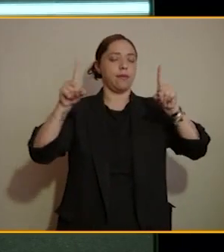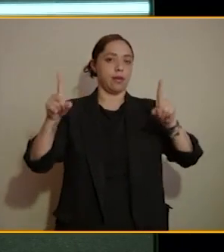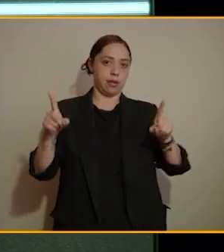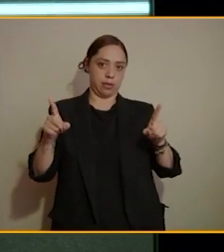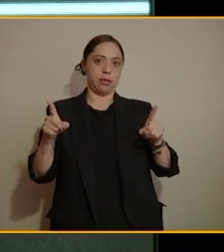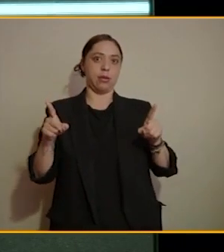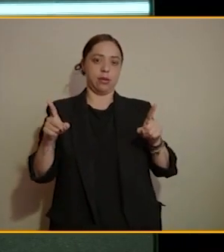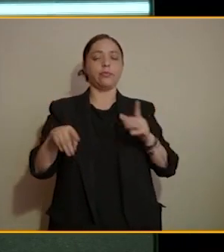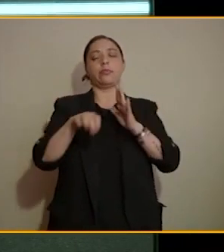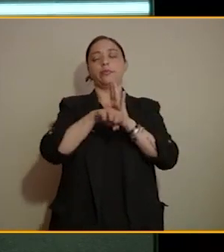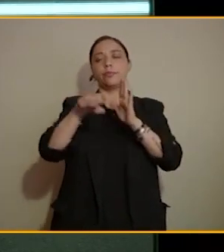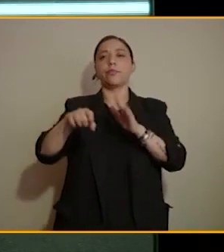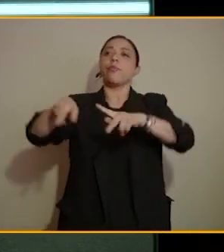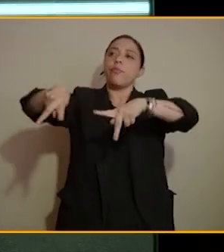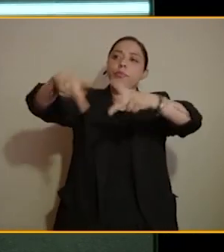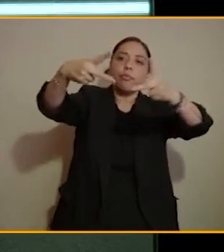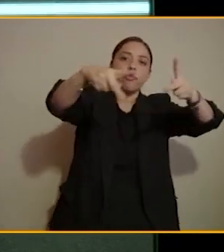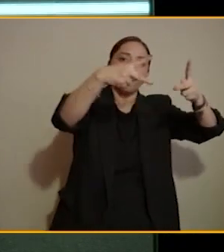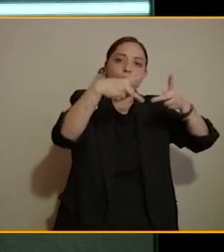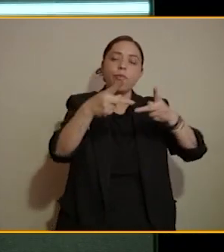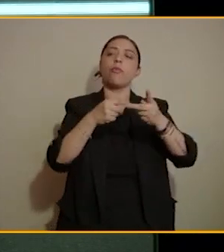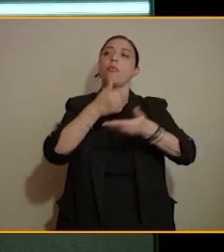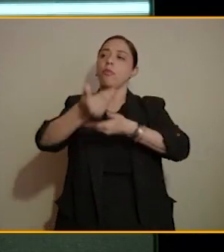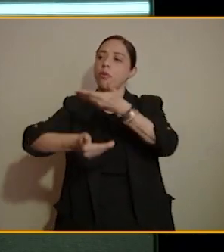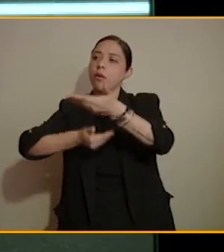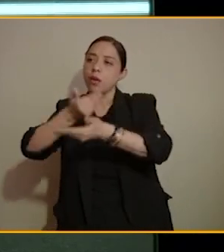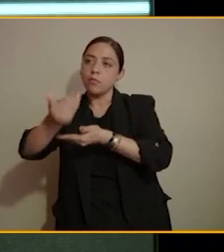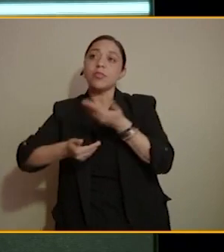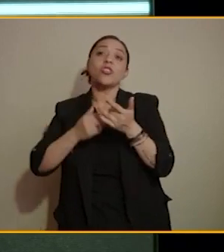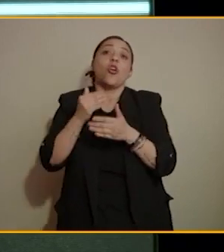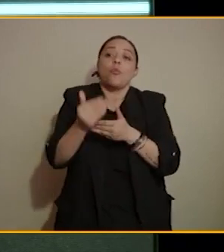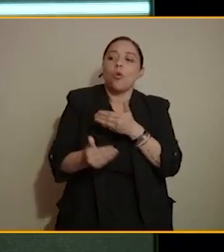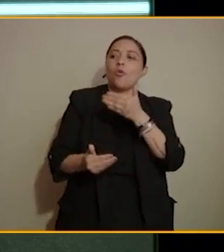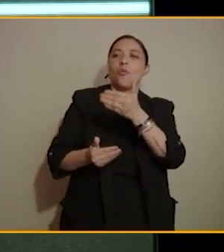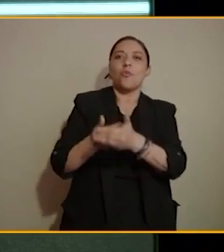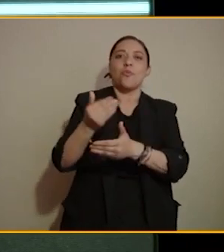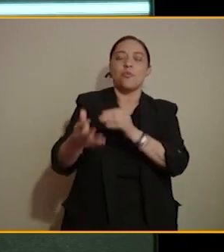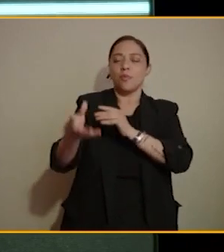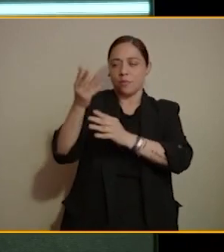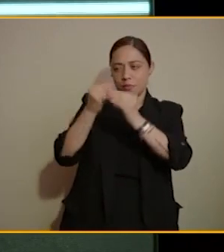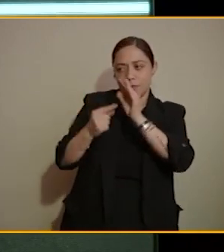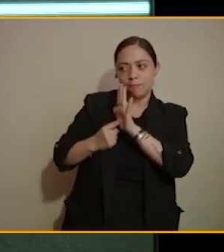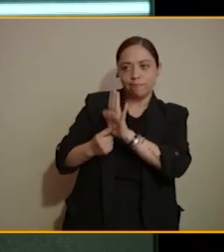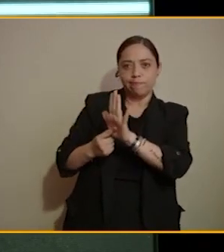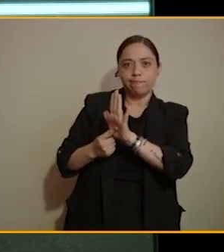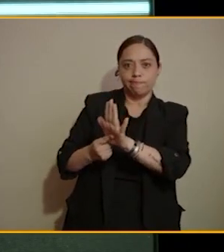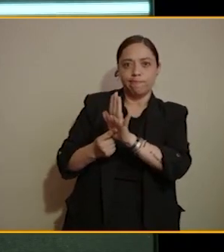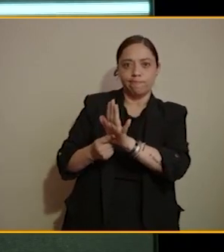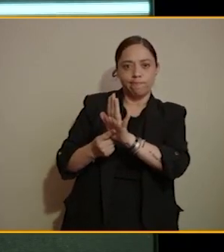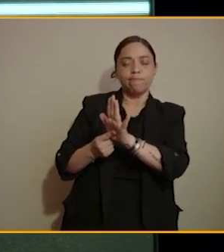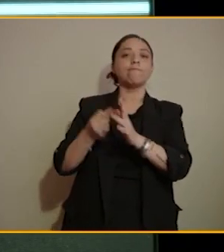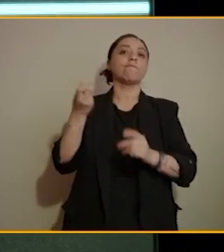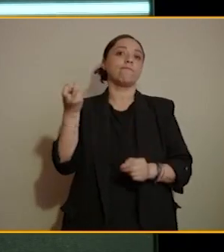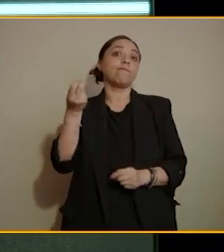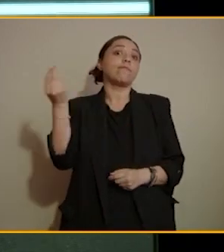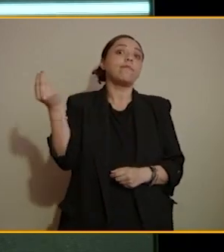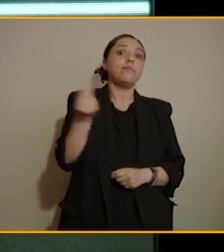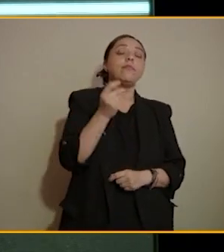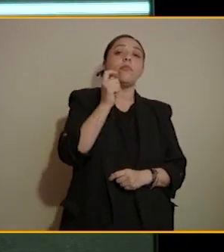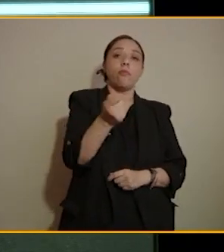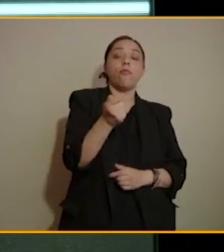sobre todo, se diseña sobre la marcha y bajo los requerimientos del cliente, pero hasta para eso se necesitan tener